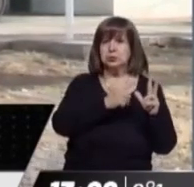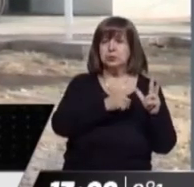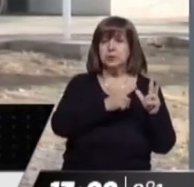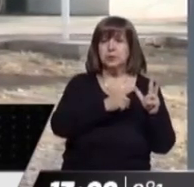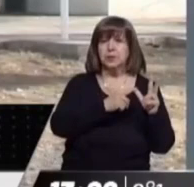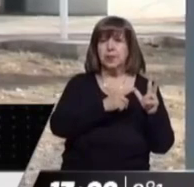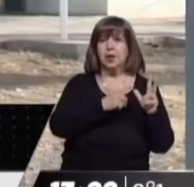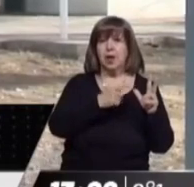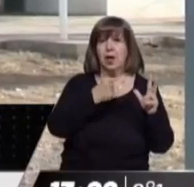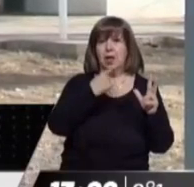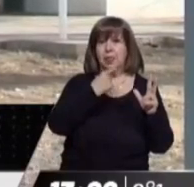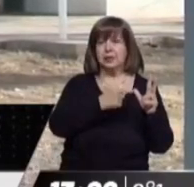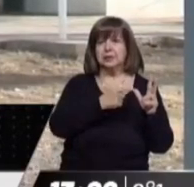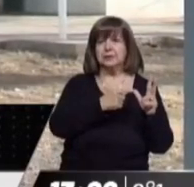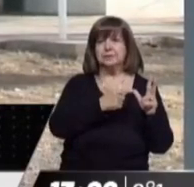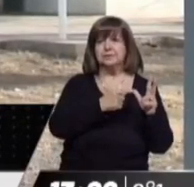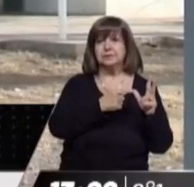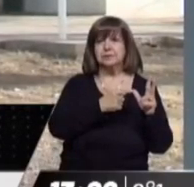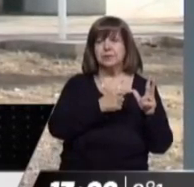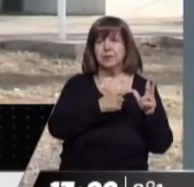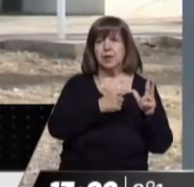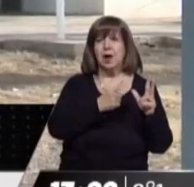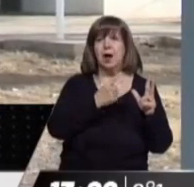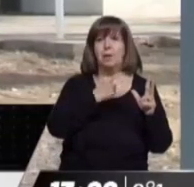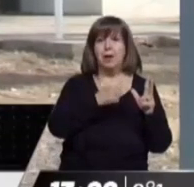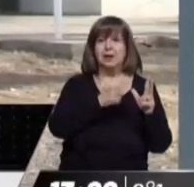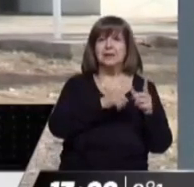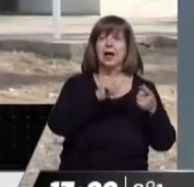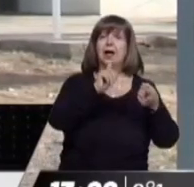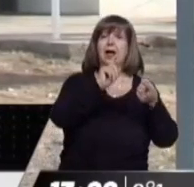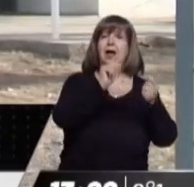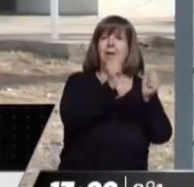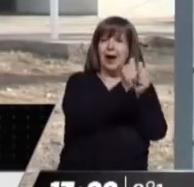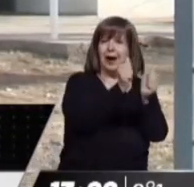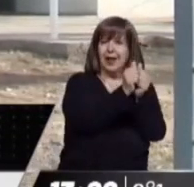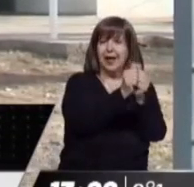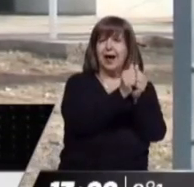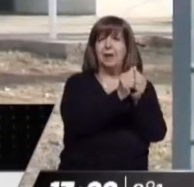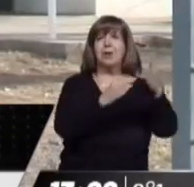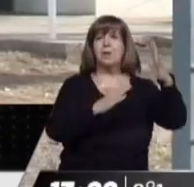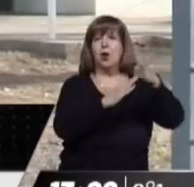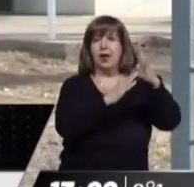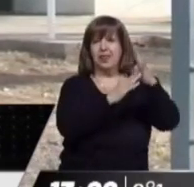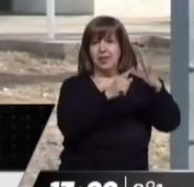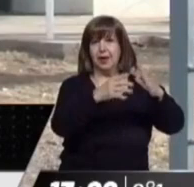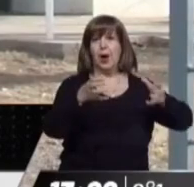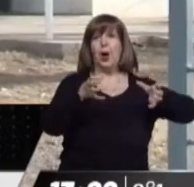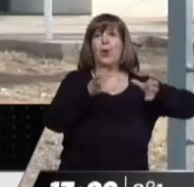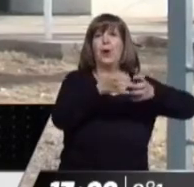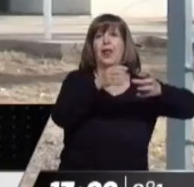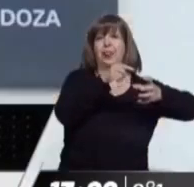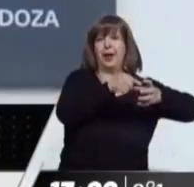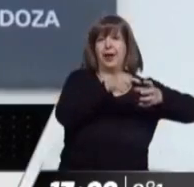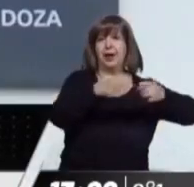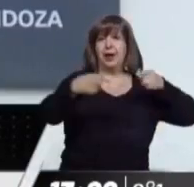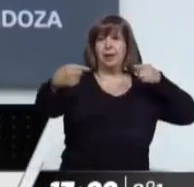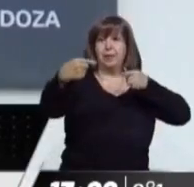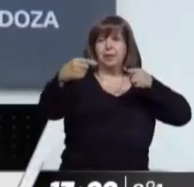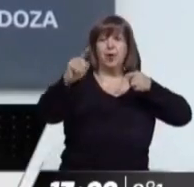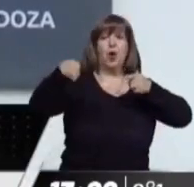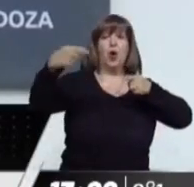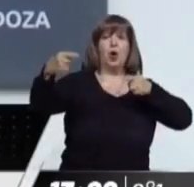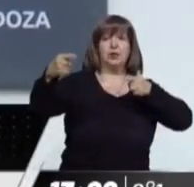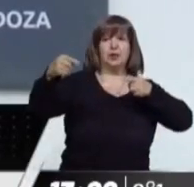la mujer víctima eh pareja de un líder de uno de estas bandas que estaría vinculado